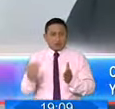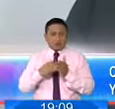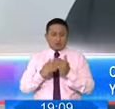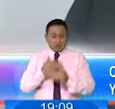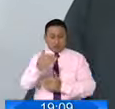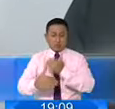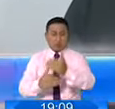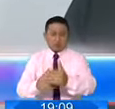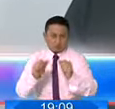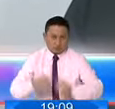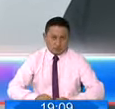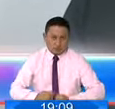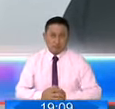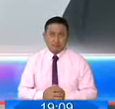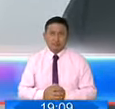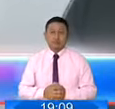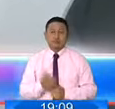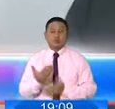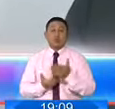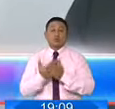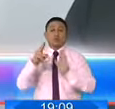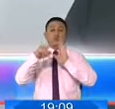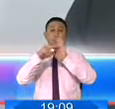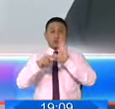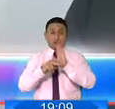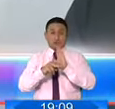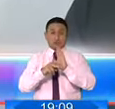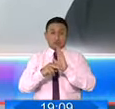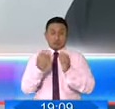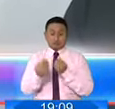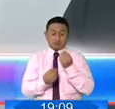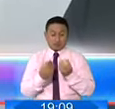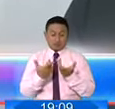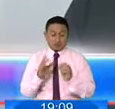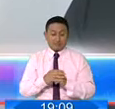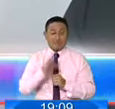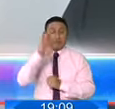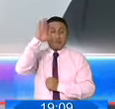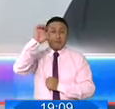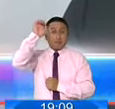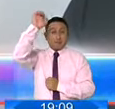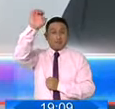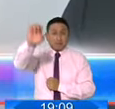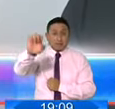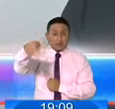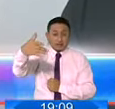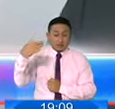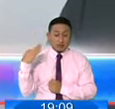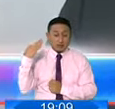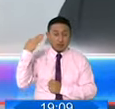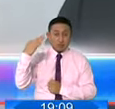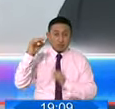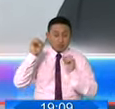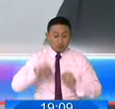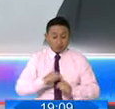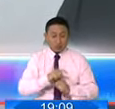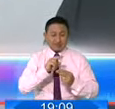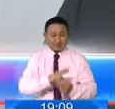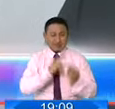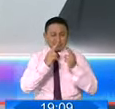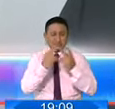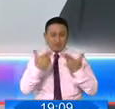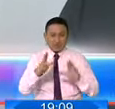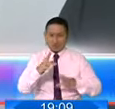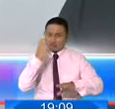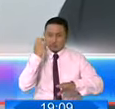esta nueva normativa la vemos con una esperanza de que esta voluntad de rectificación se concrete